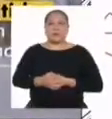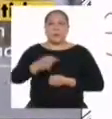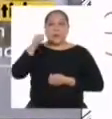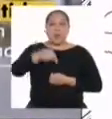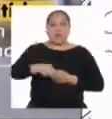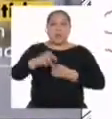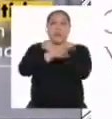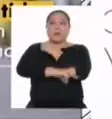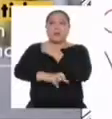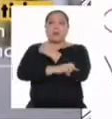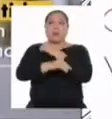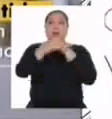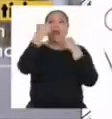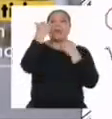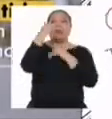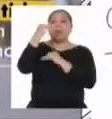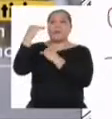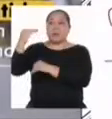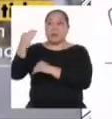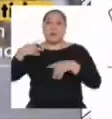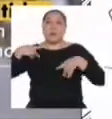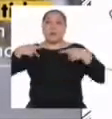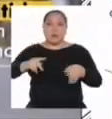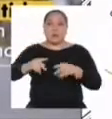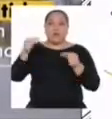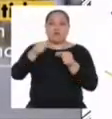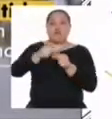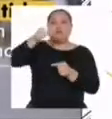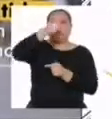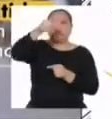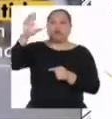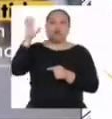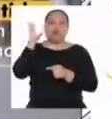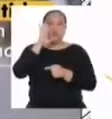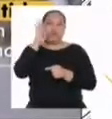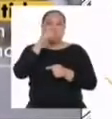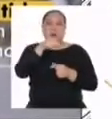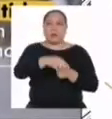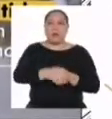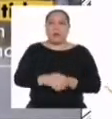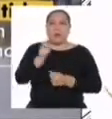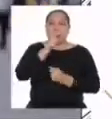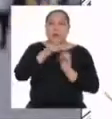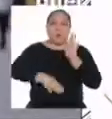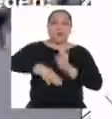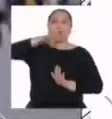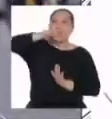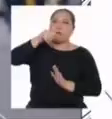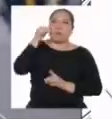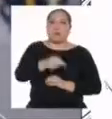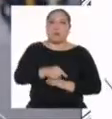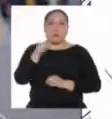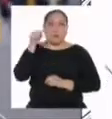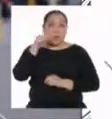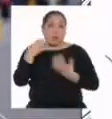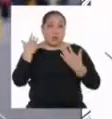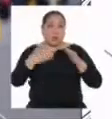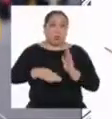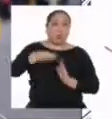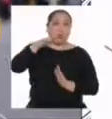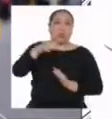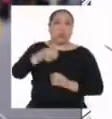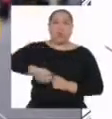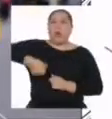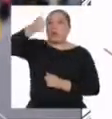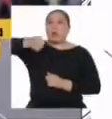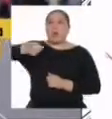En nuestro país existen límites permitidos para la emisión de gases o humos y ninguna actividad debe superarlos. Si esto ocurre, las